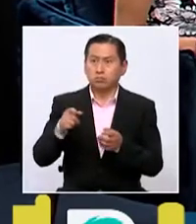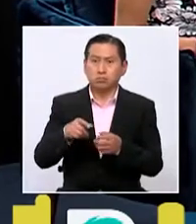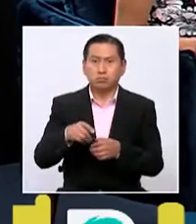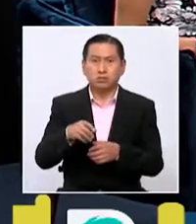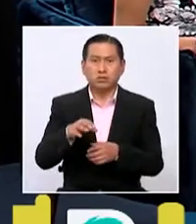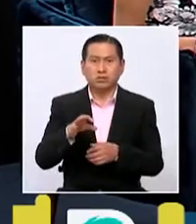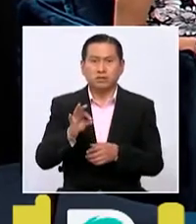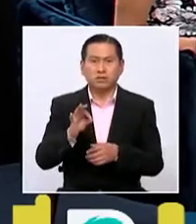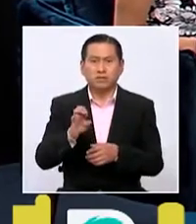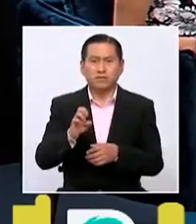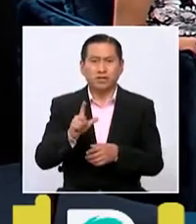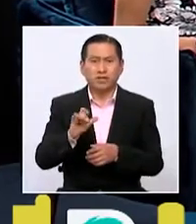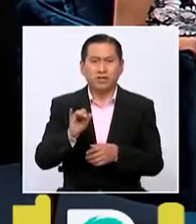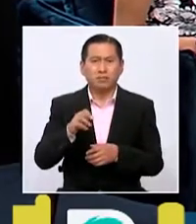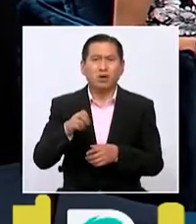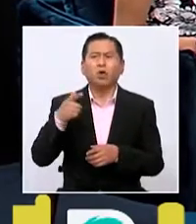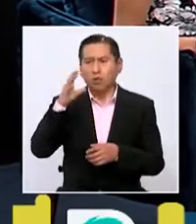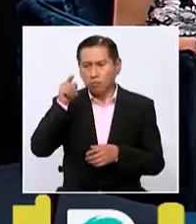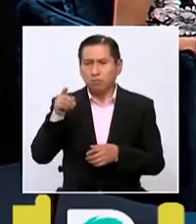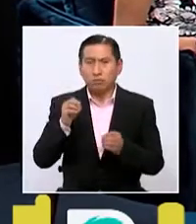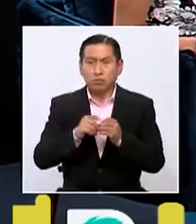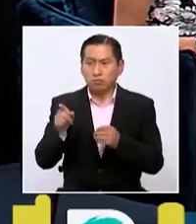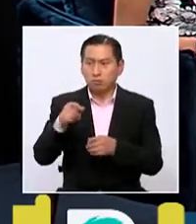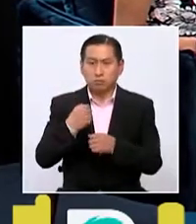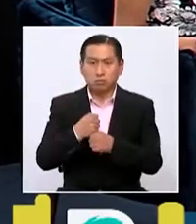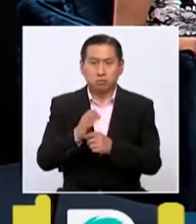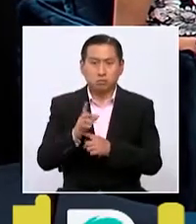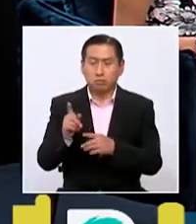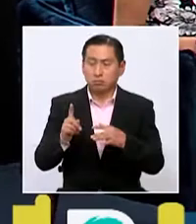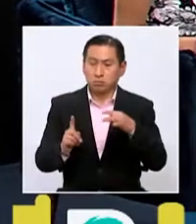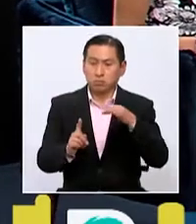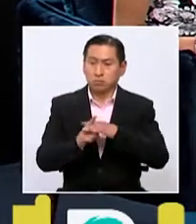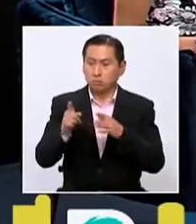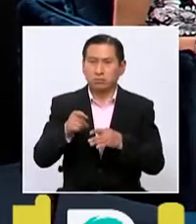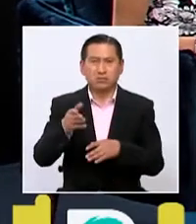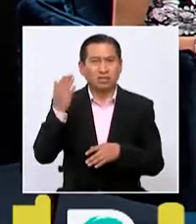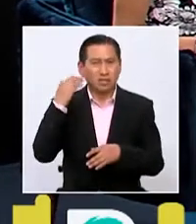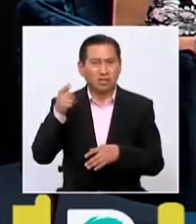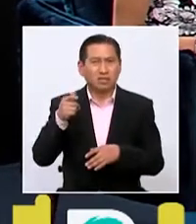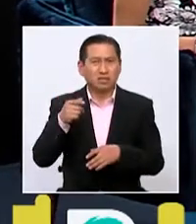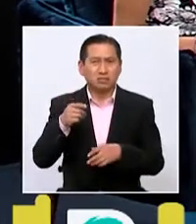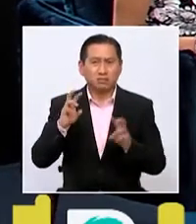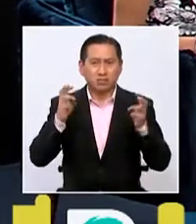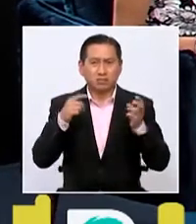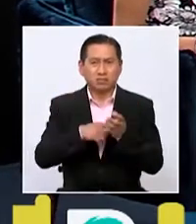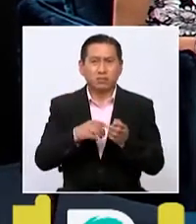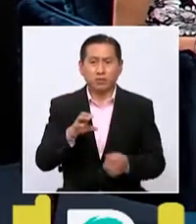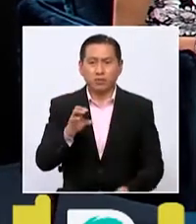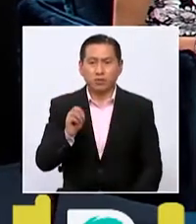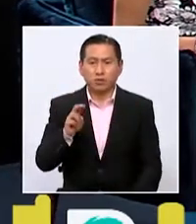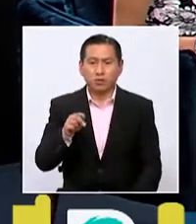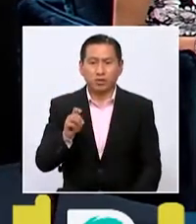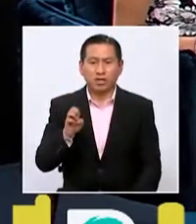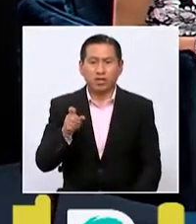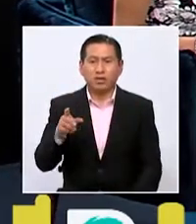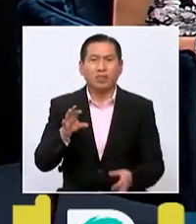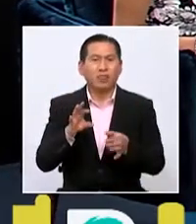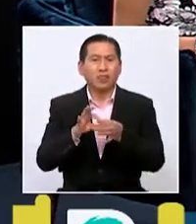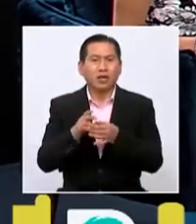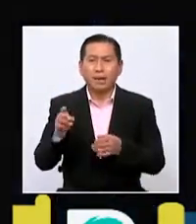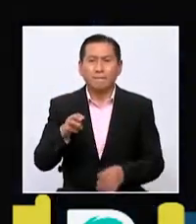Becañé y Caridad Bravo Adams, y la génesis fue el Conde de Montecristo, ¿no? Pero desde